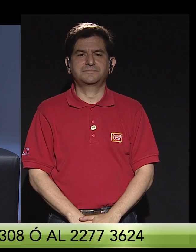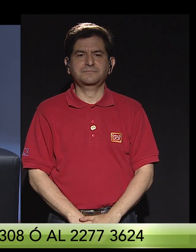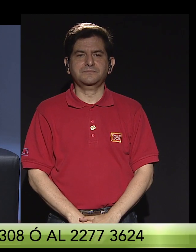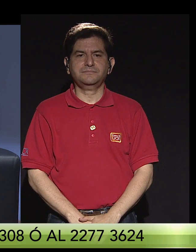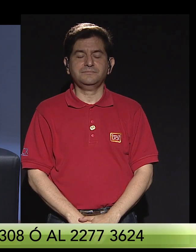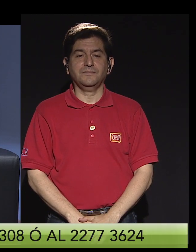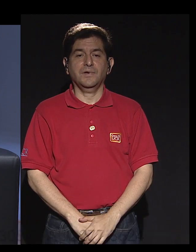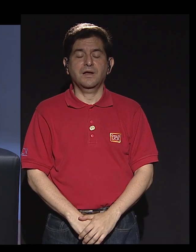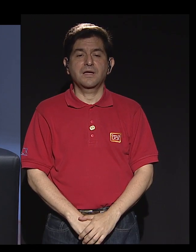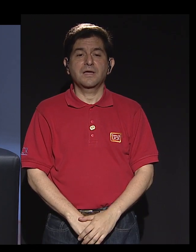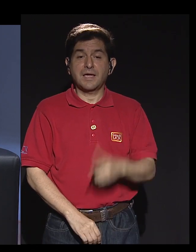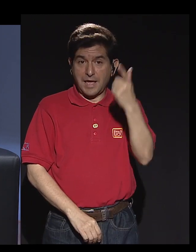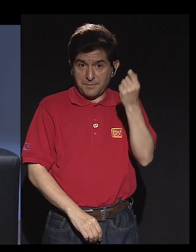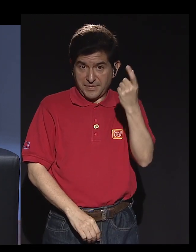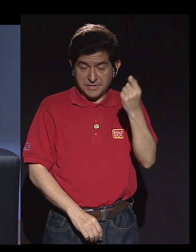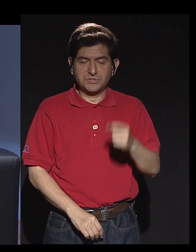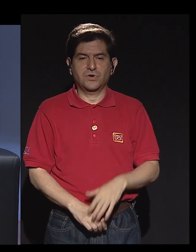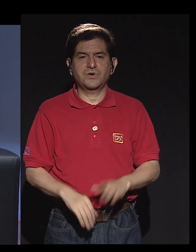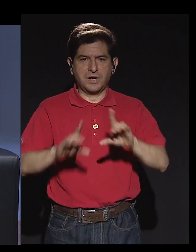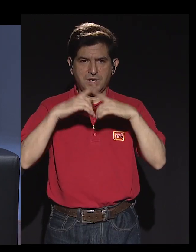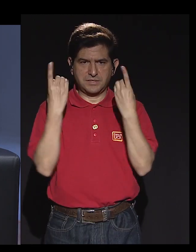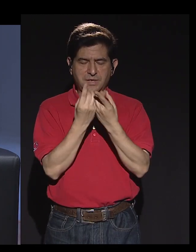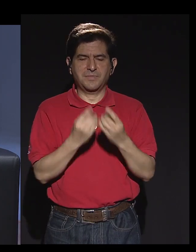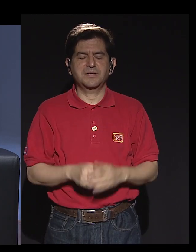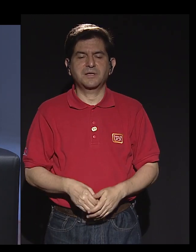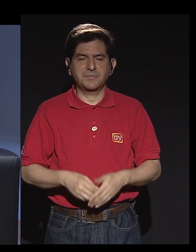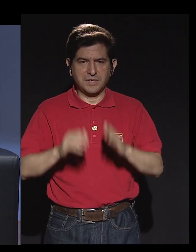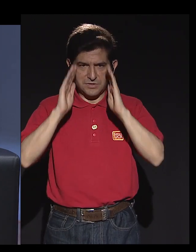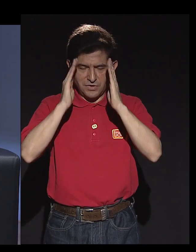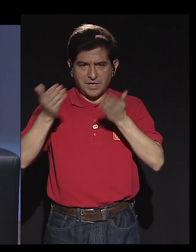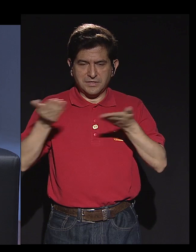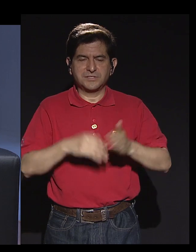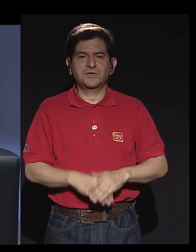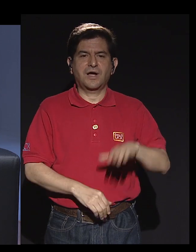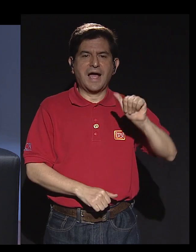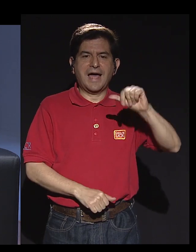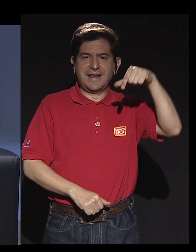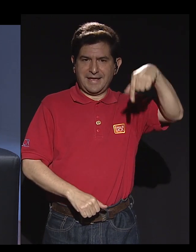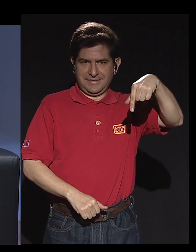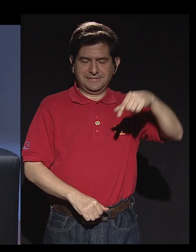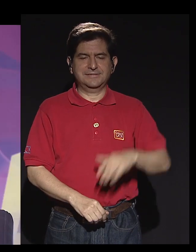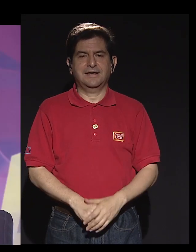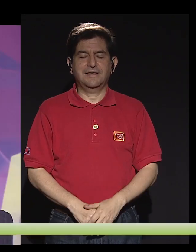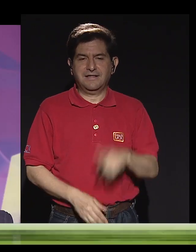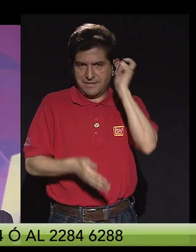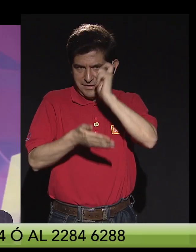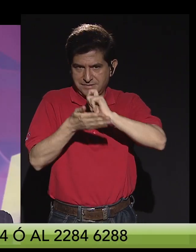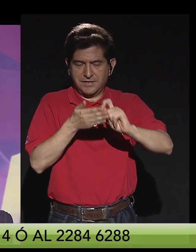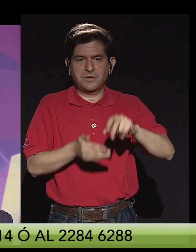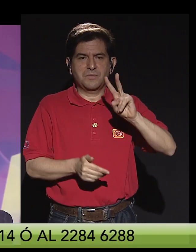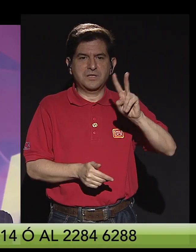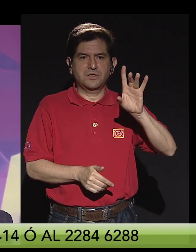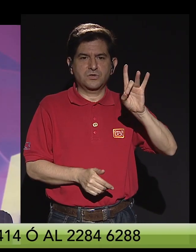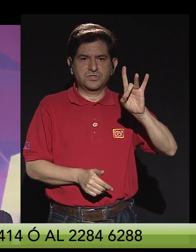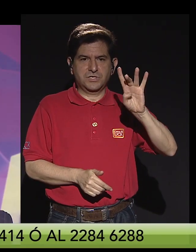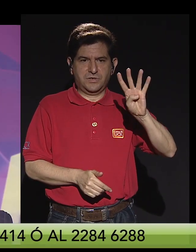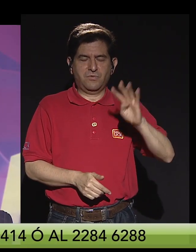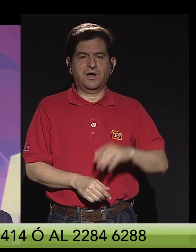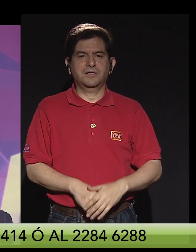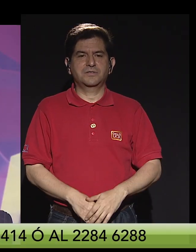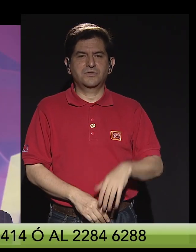2277-3624. En la Junta de Pensiones, en el Departamento de Prestaciones Sociales, con Ana Quesada, que es la secretaria